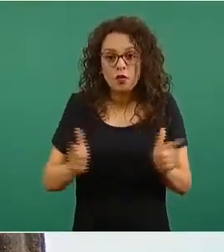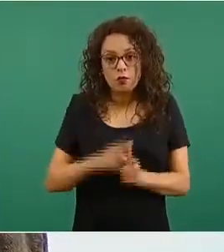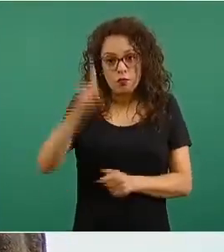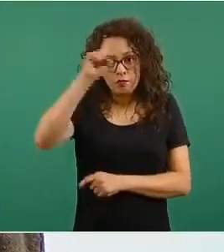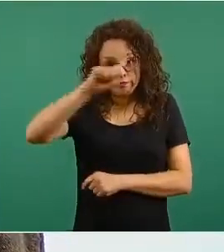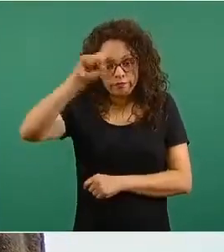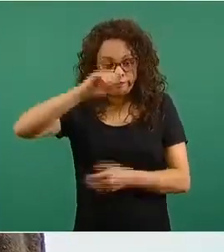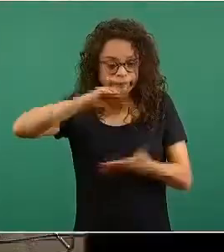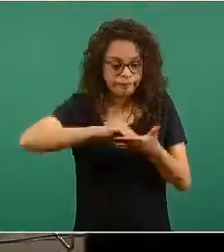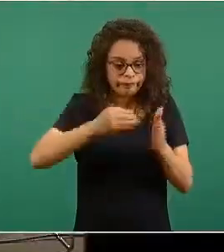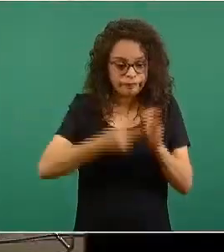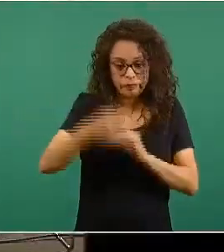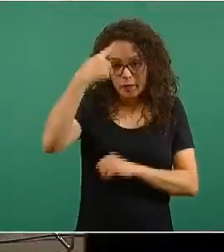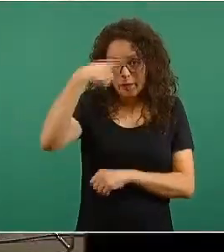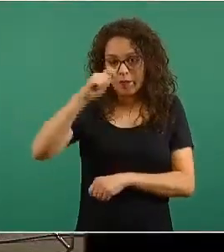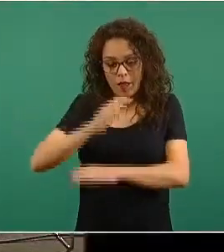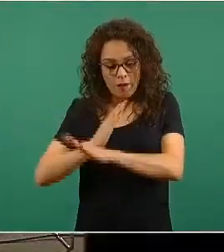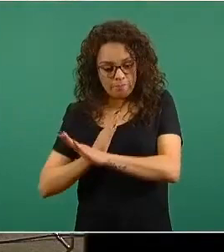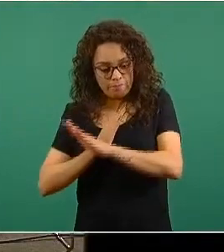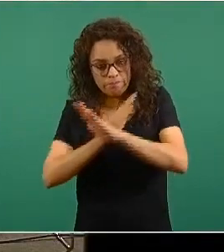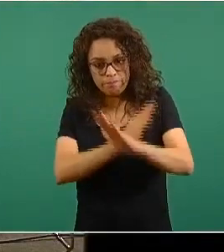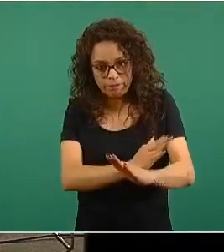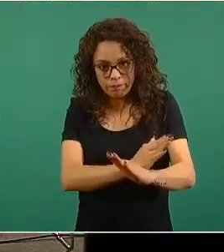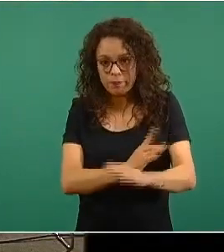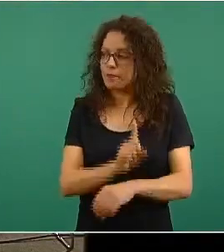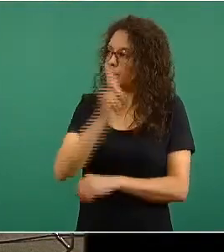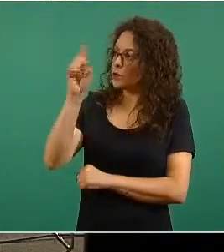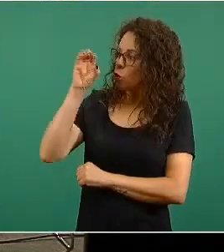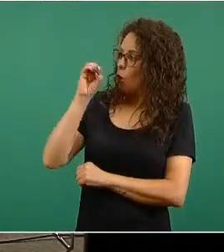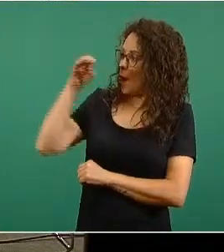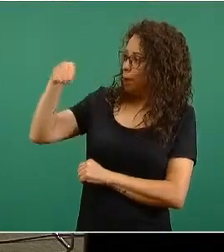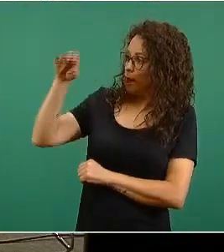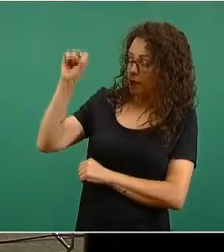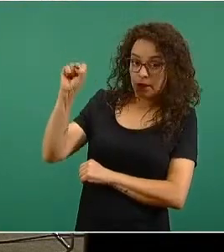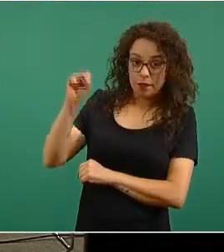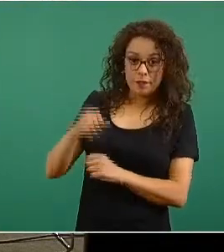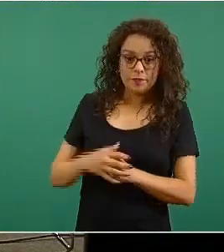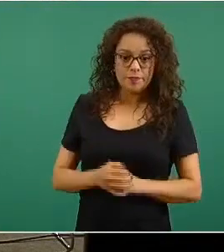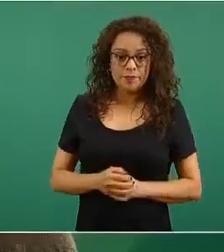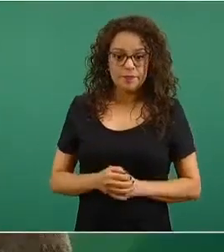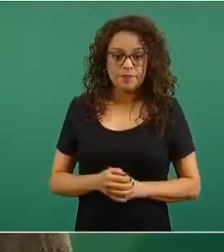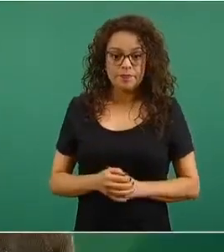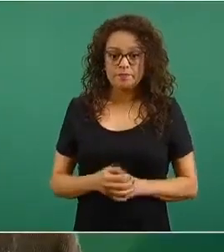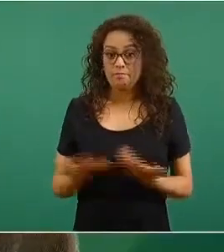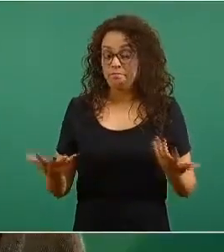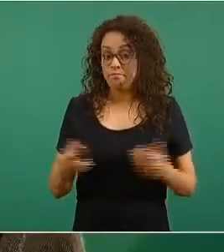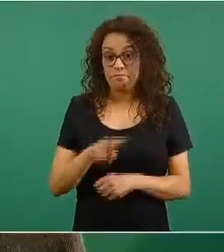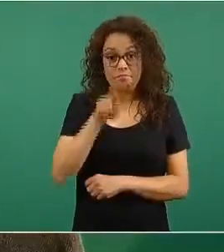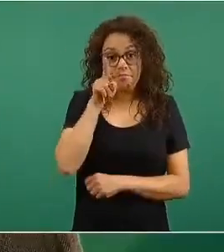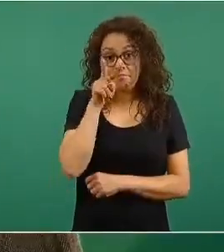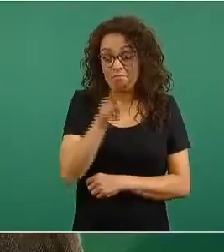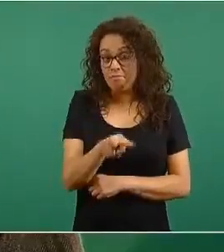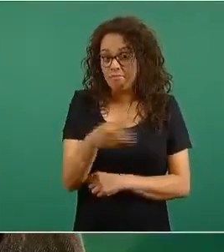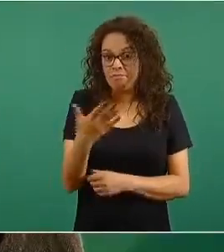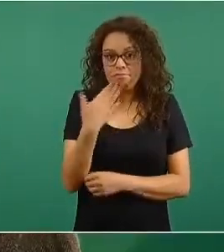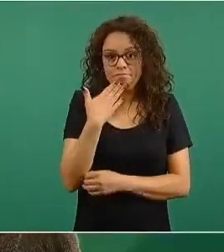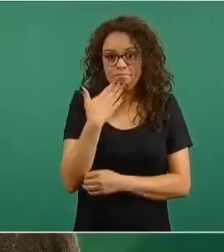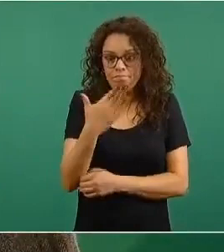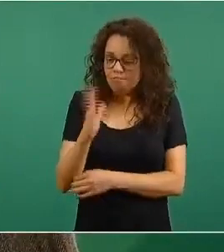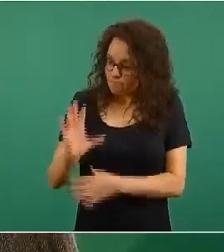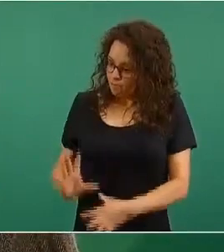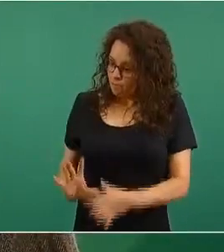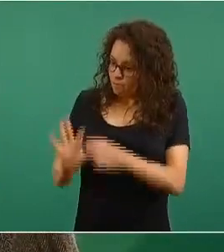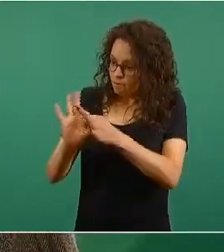de Inmunizaciones de la Organización Mundial de la Salud. Entonces no podríamos estar en mejor conexión con